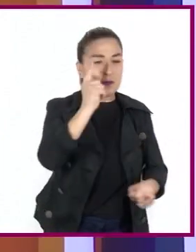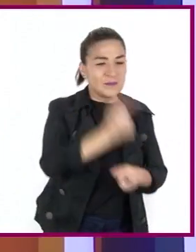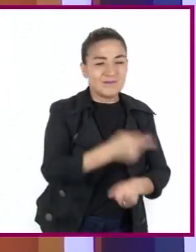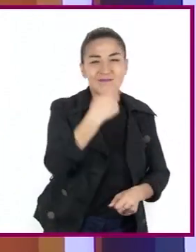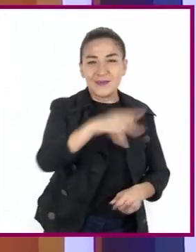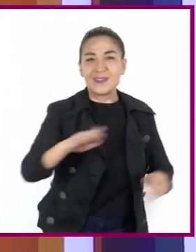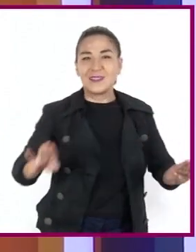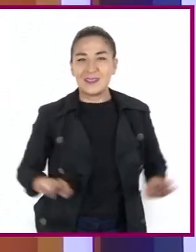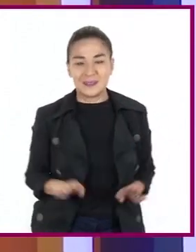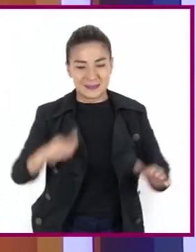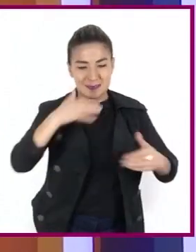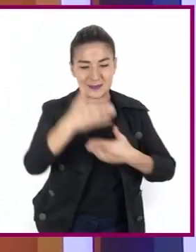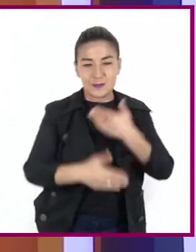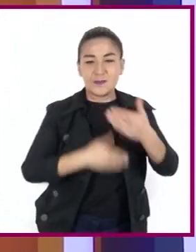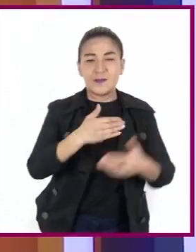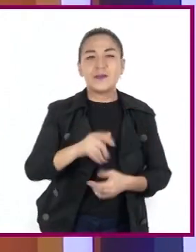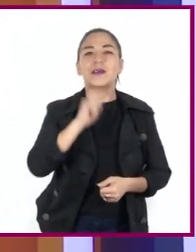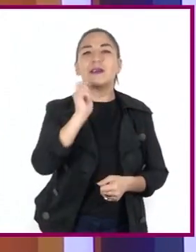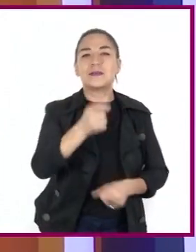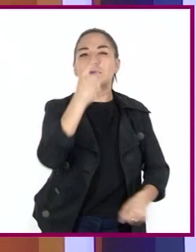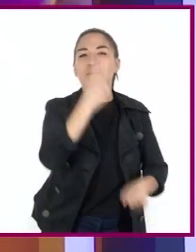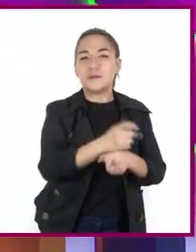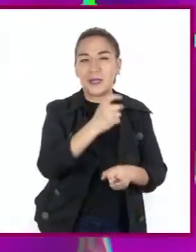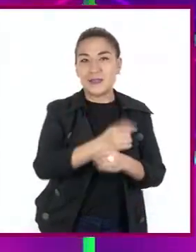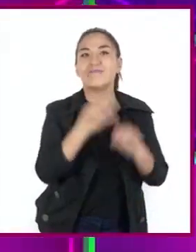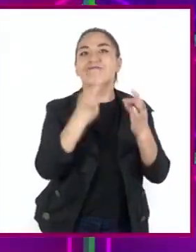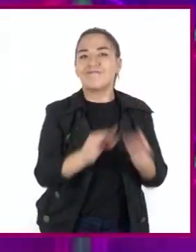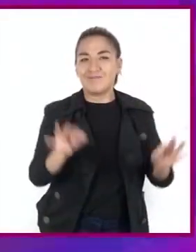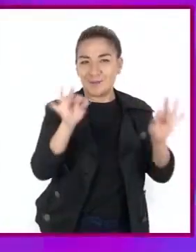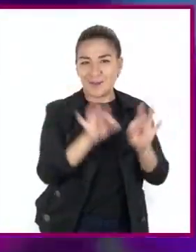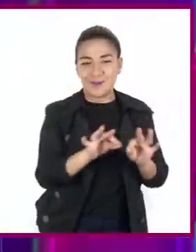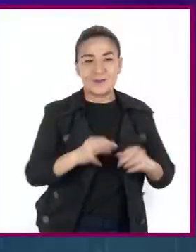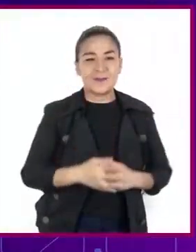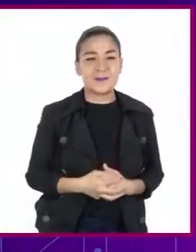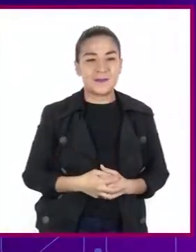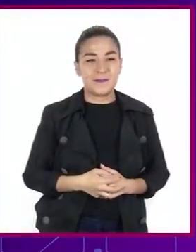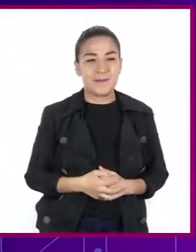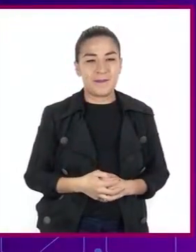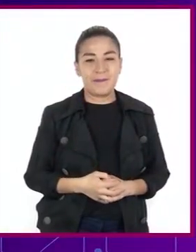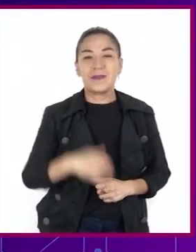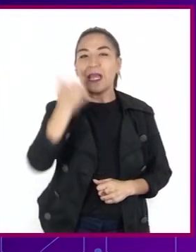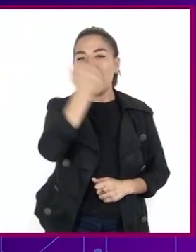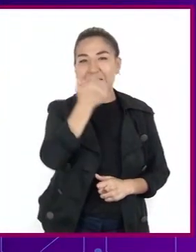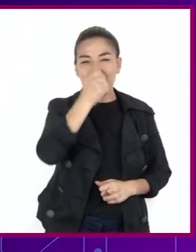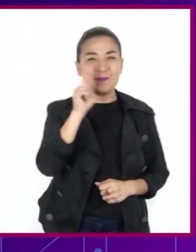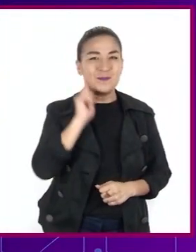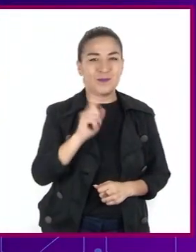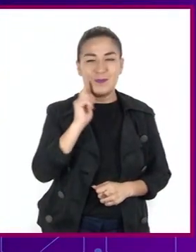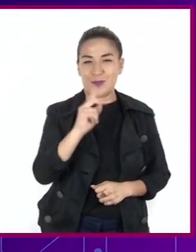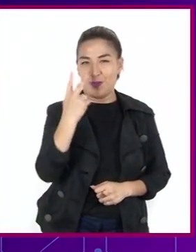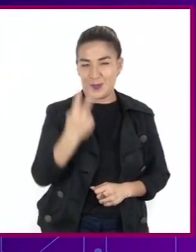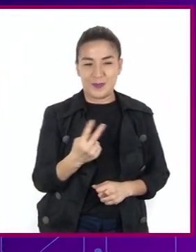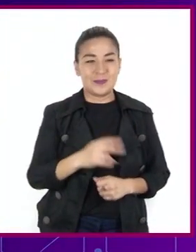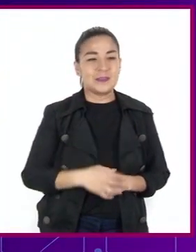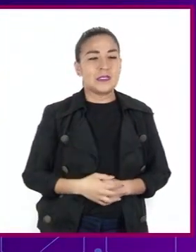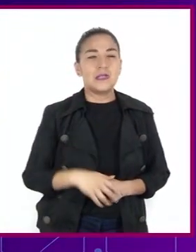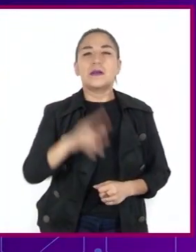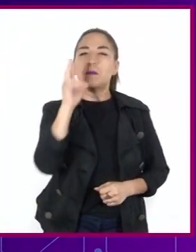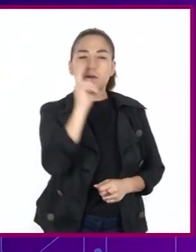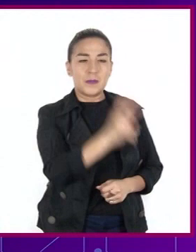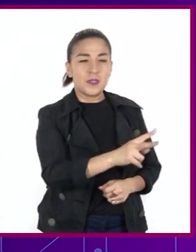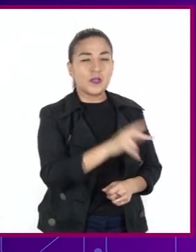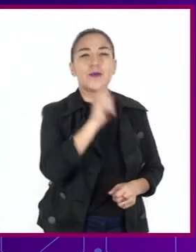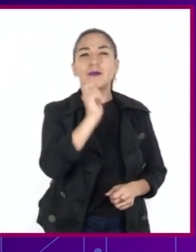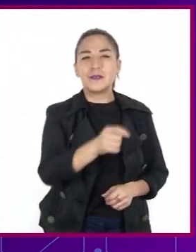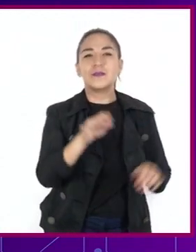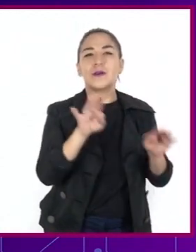comportamiento de la sucesión es un primer paso muy importante. La alumna 2, a partir de la visualización, consigue